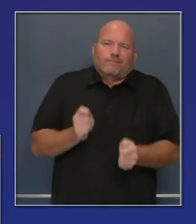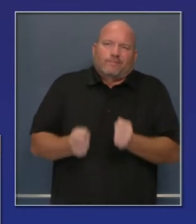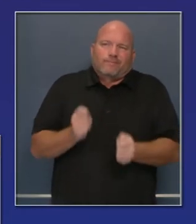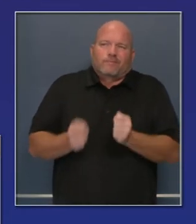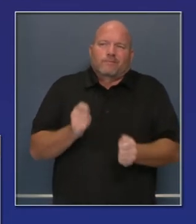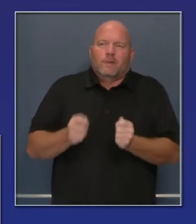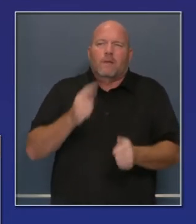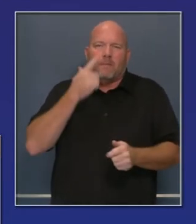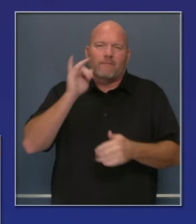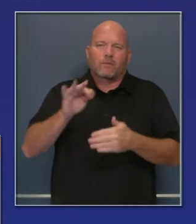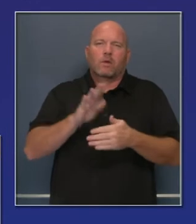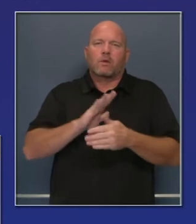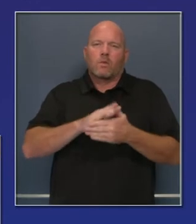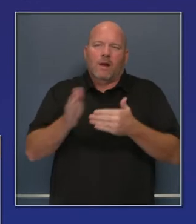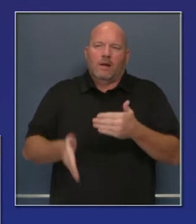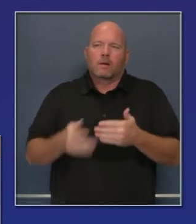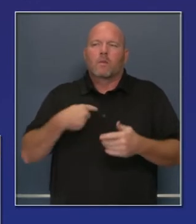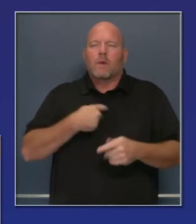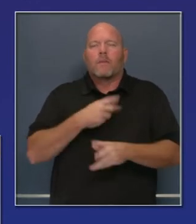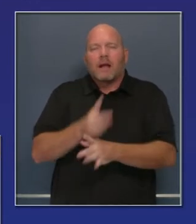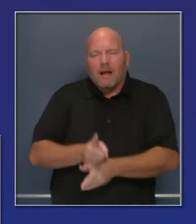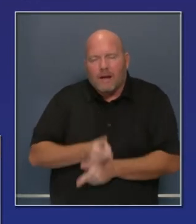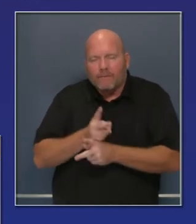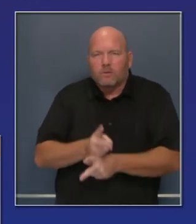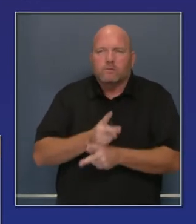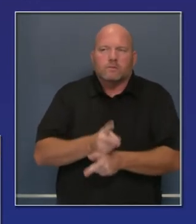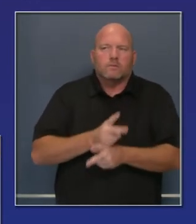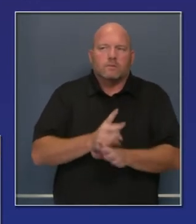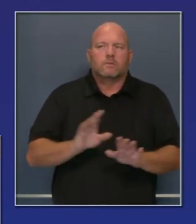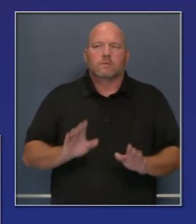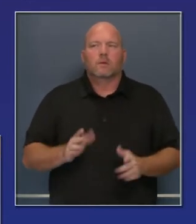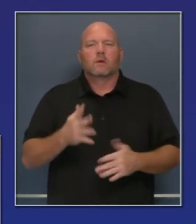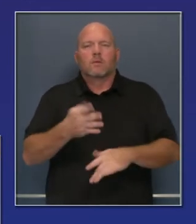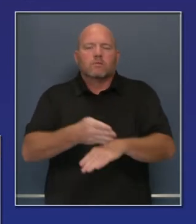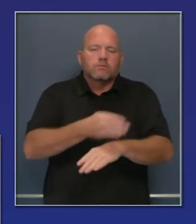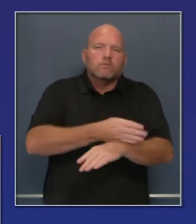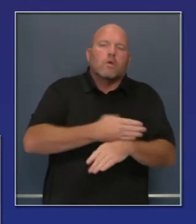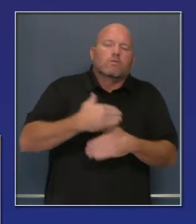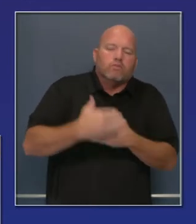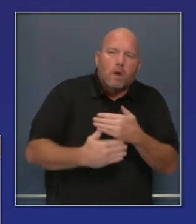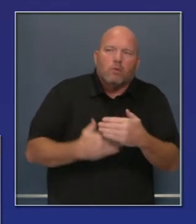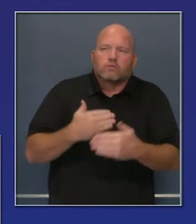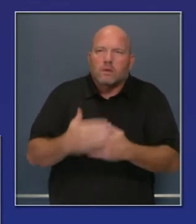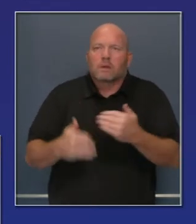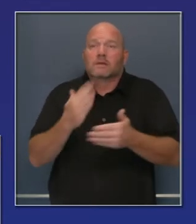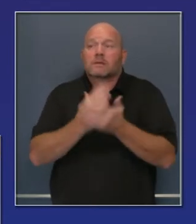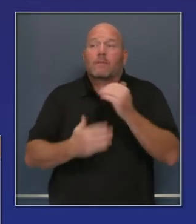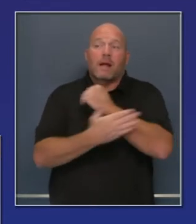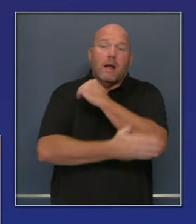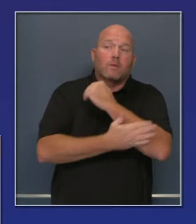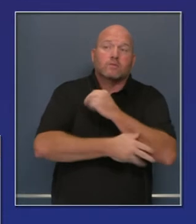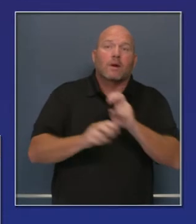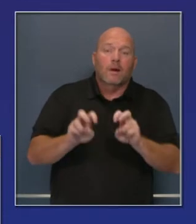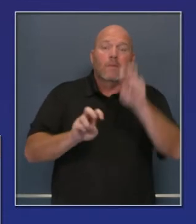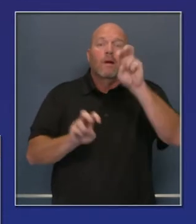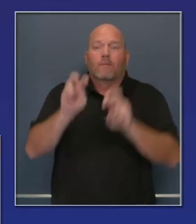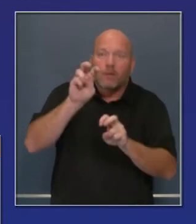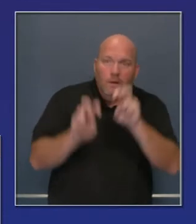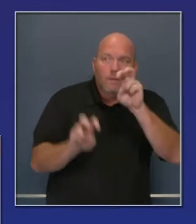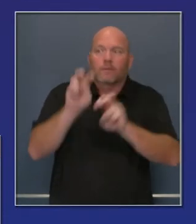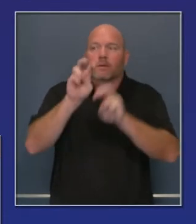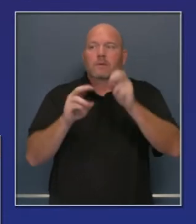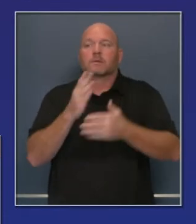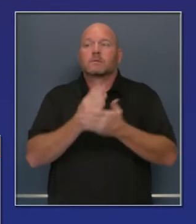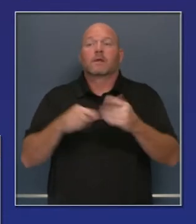más seguro, pero sí lograremos progreso. Algunos condados sí se desplazan ahora a nuevos niveles, pero reitero, en